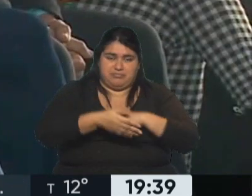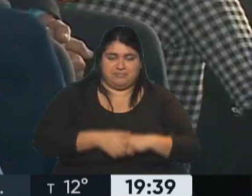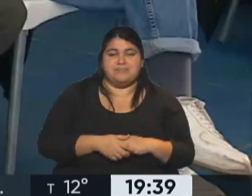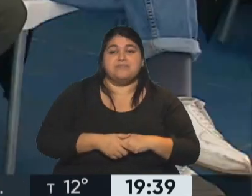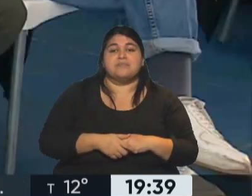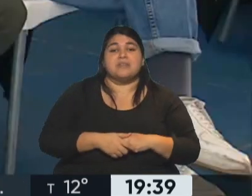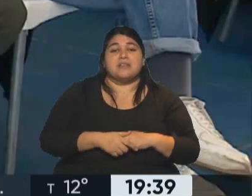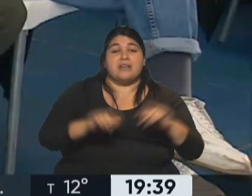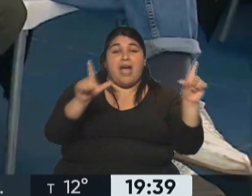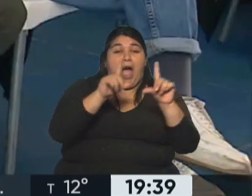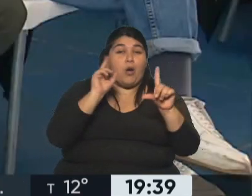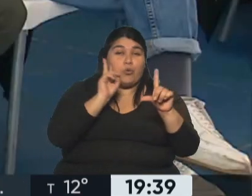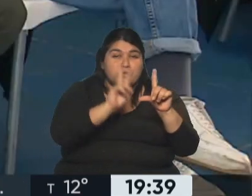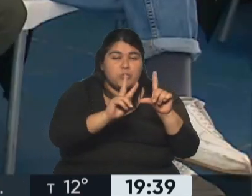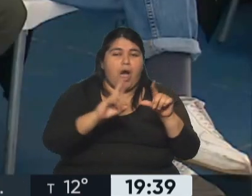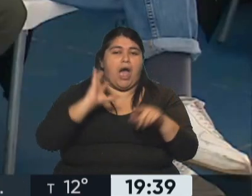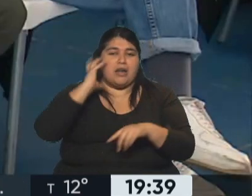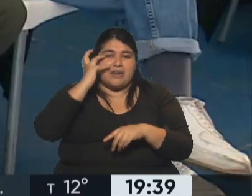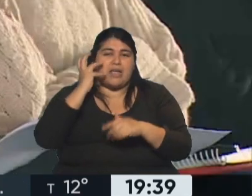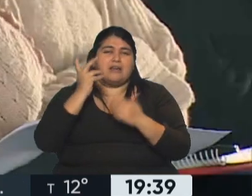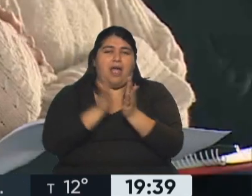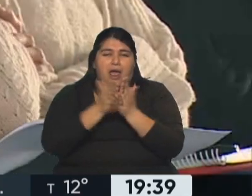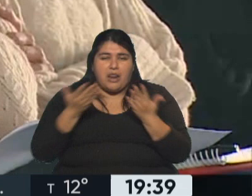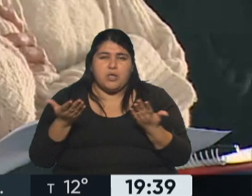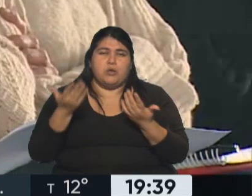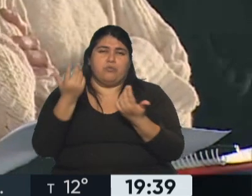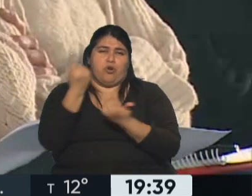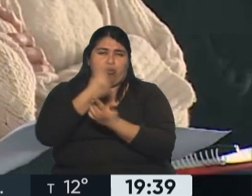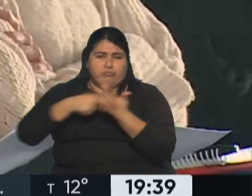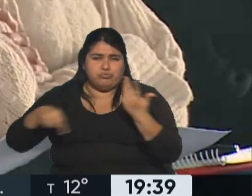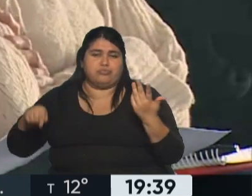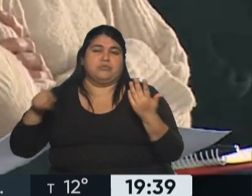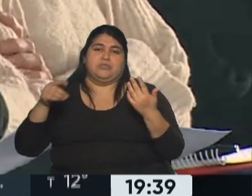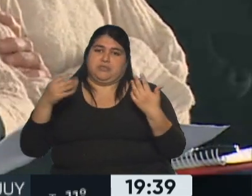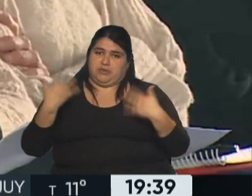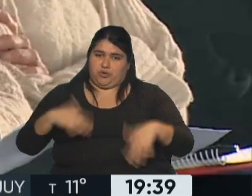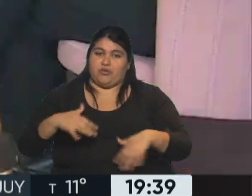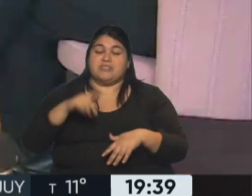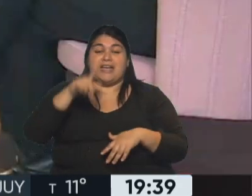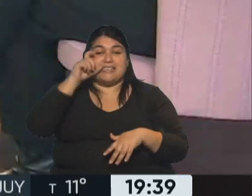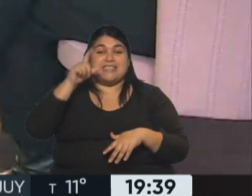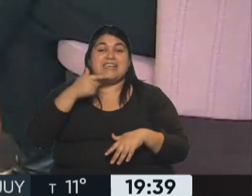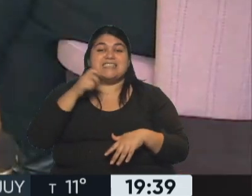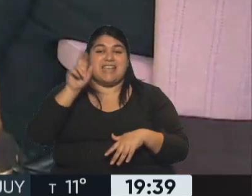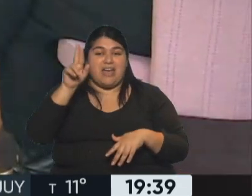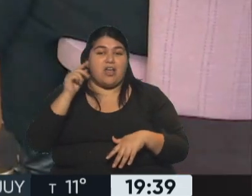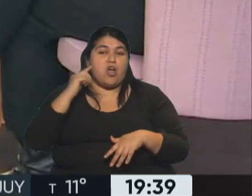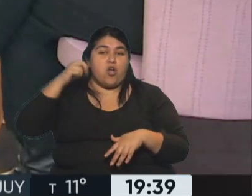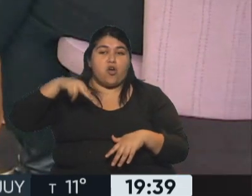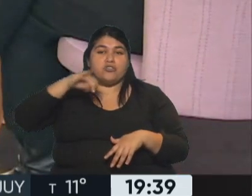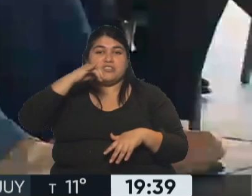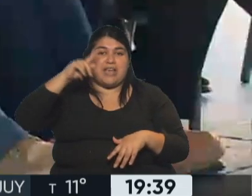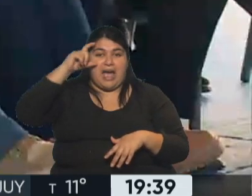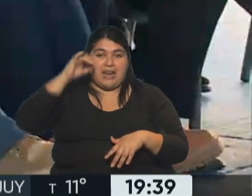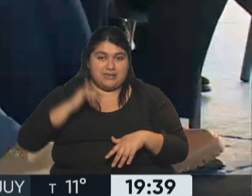audiovisual presente pero también libros y también esa creatividad que no tiene fin César González parte de esta feria de industrias creativas